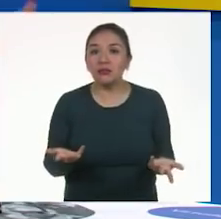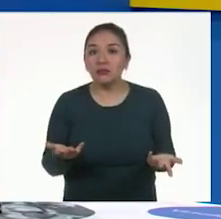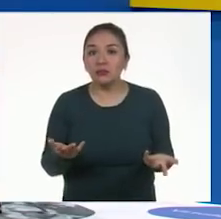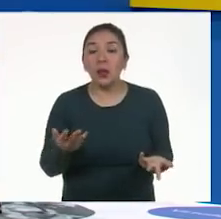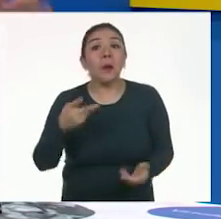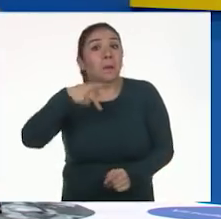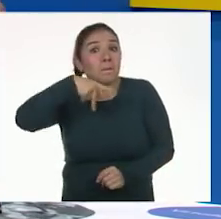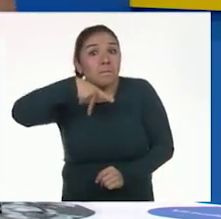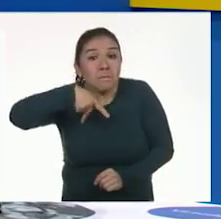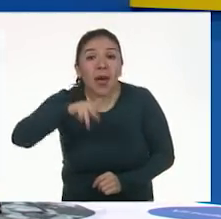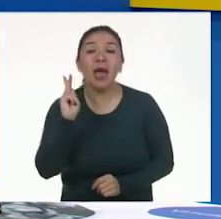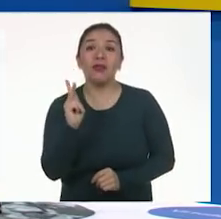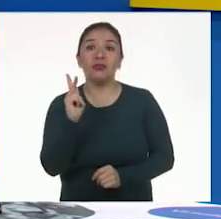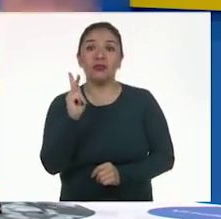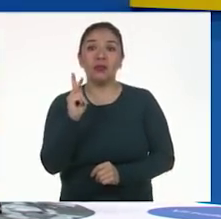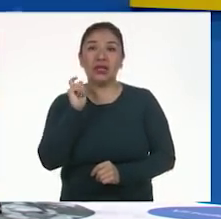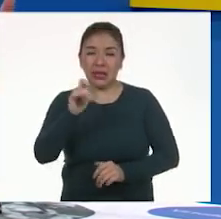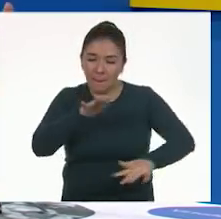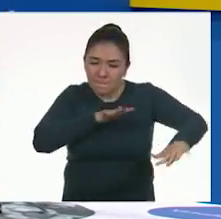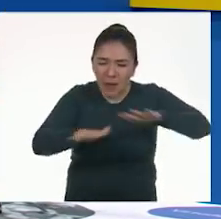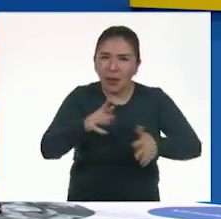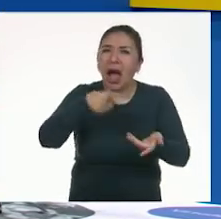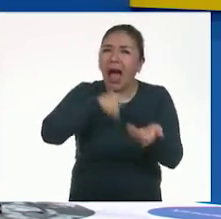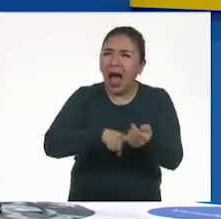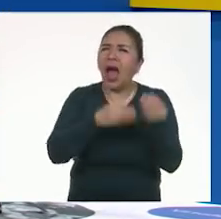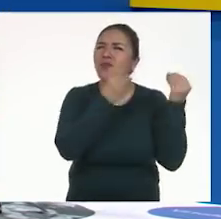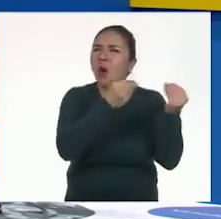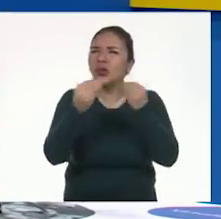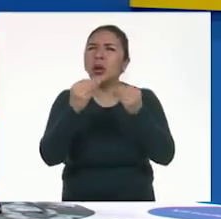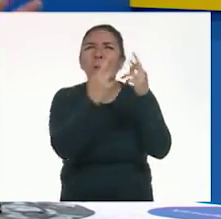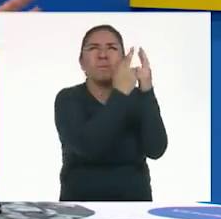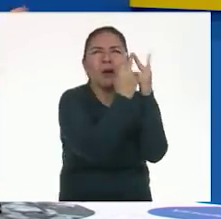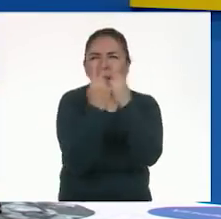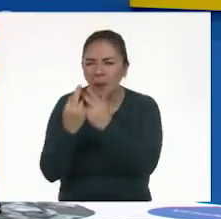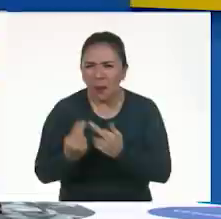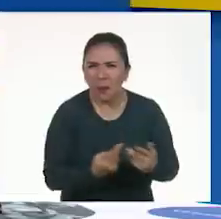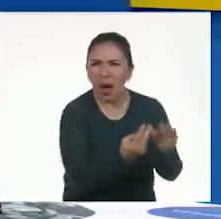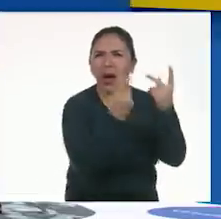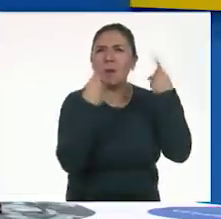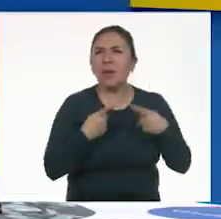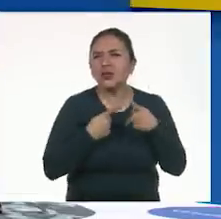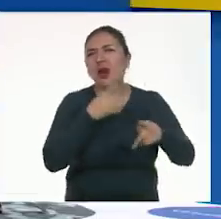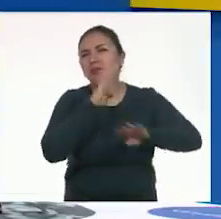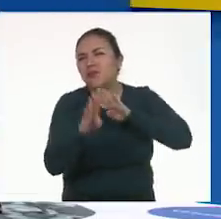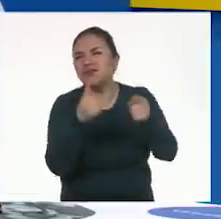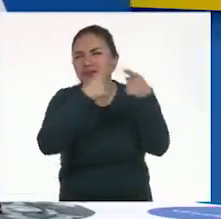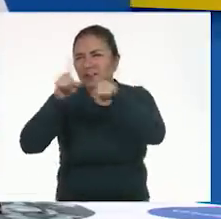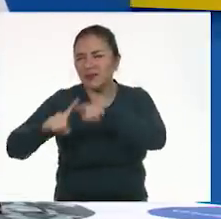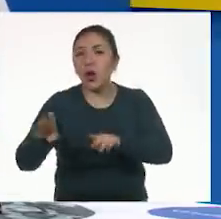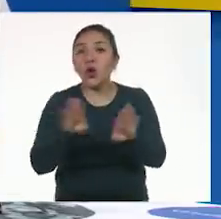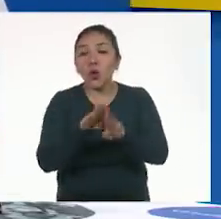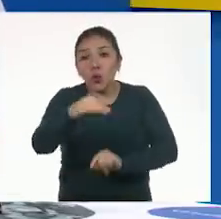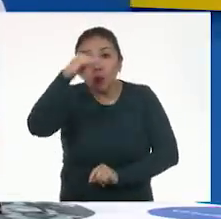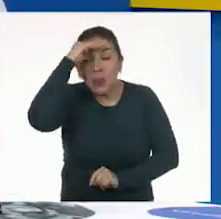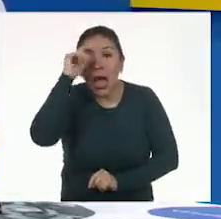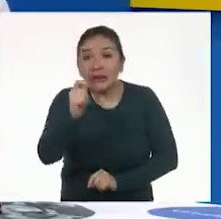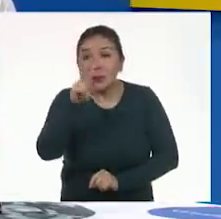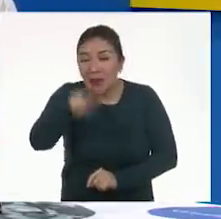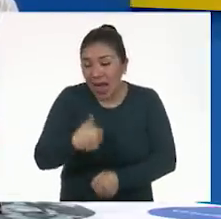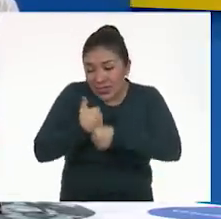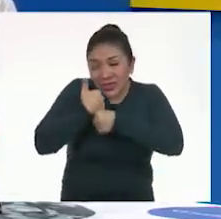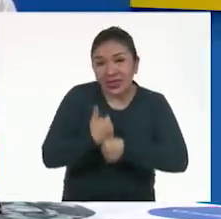Sin embargo, aunque en un temblor haya mucha destrucción, una gran catástrofe, para que digamos que es una